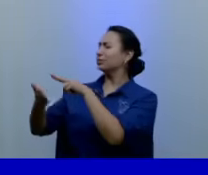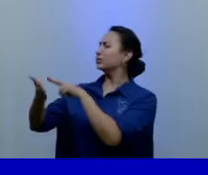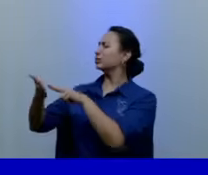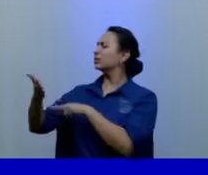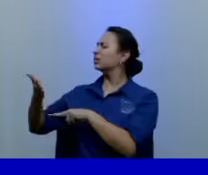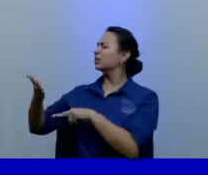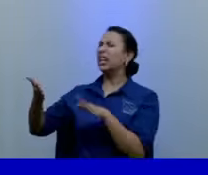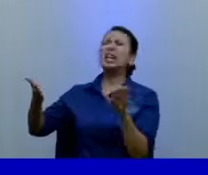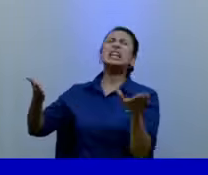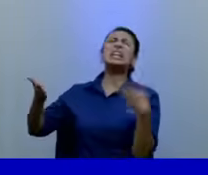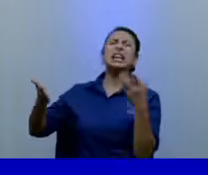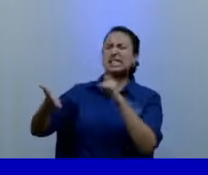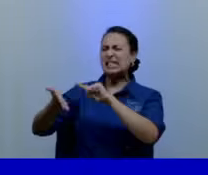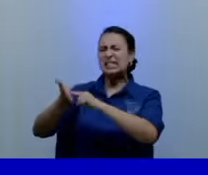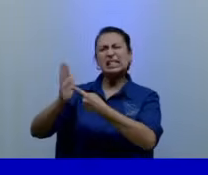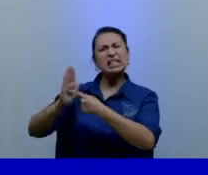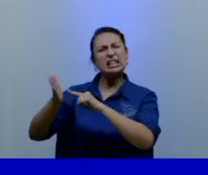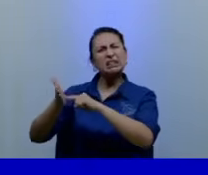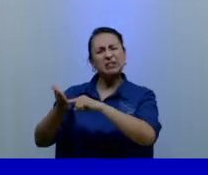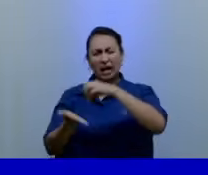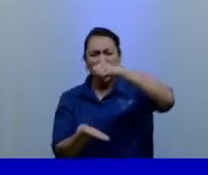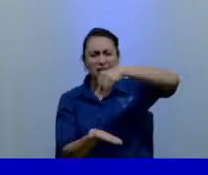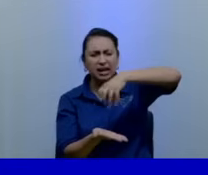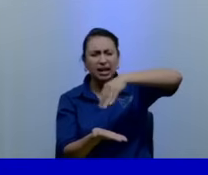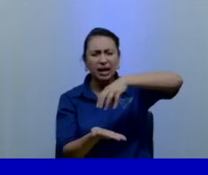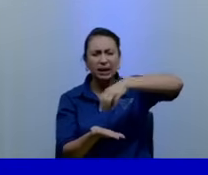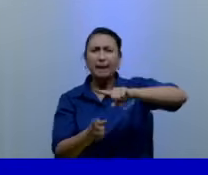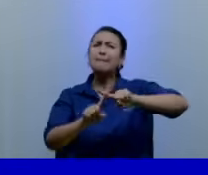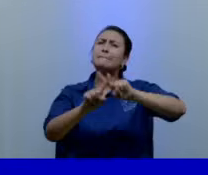Pero ¿qué es salar con fuego?